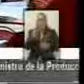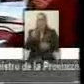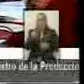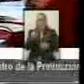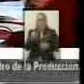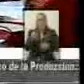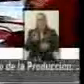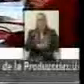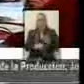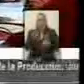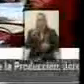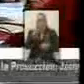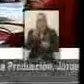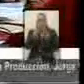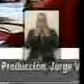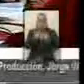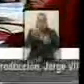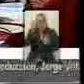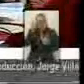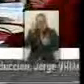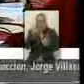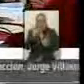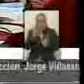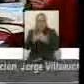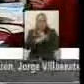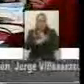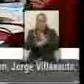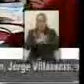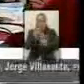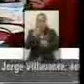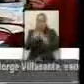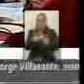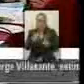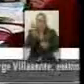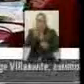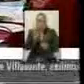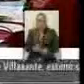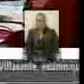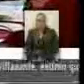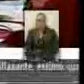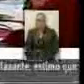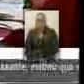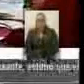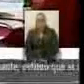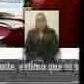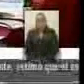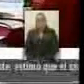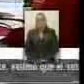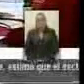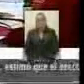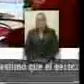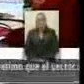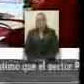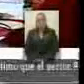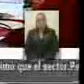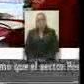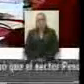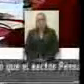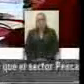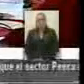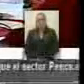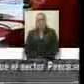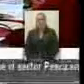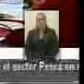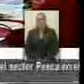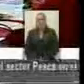Bogotá. Y para que Bogotá sepa a quién defiende, sigo con las cifras, presidente. sigo con las finanzas y le pido a Daniel, que es economista y es